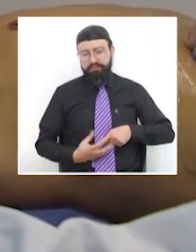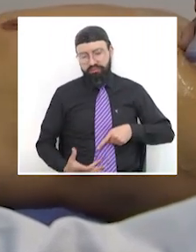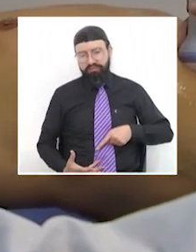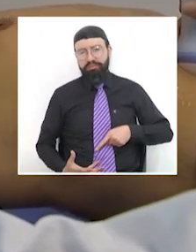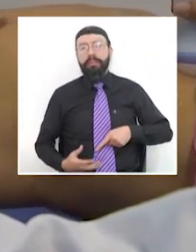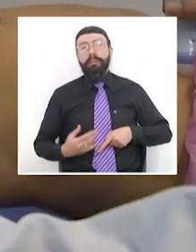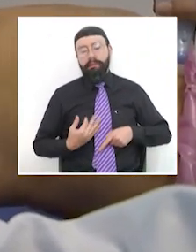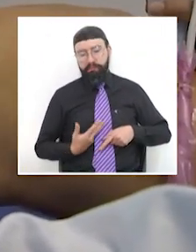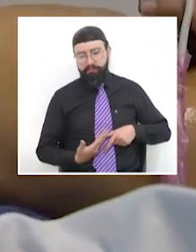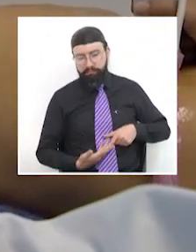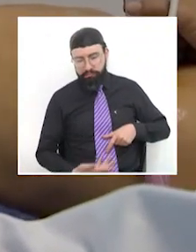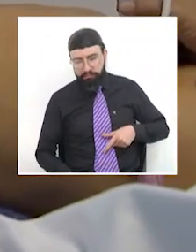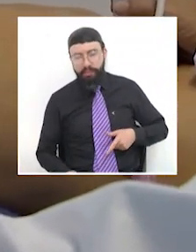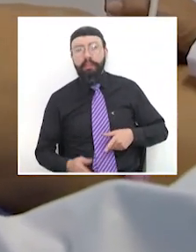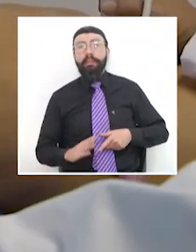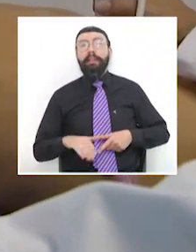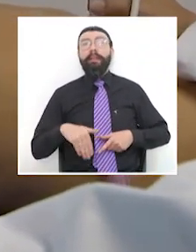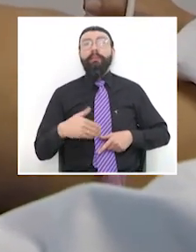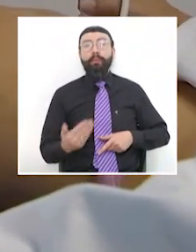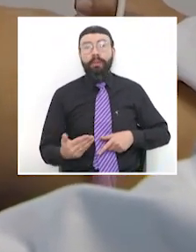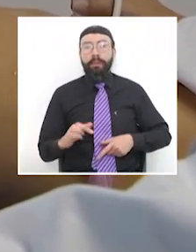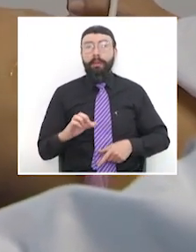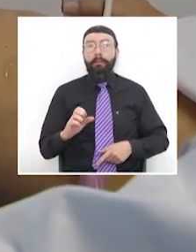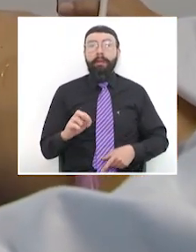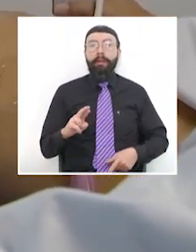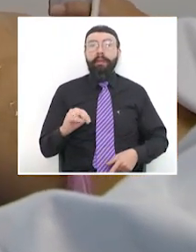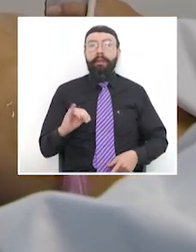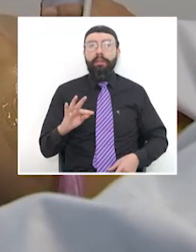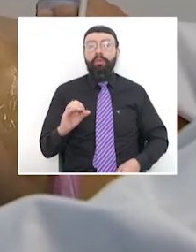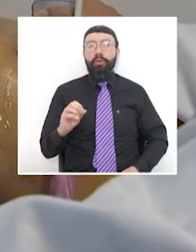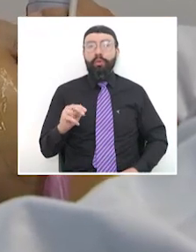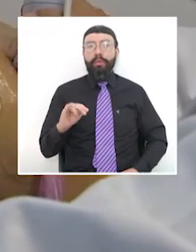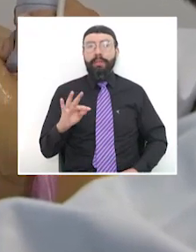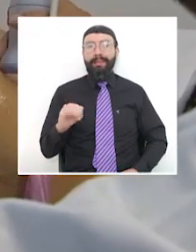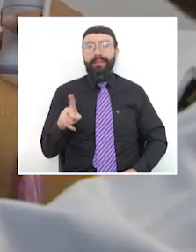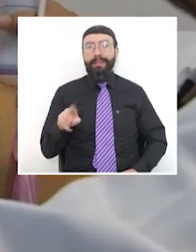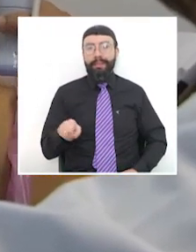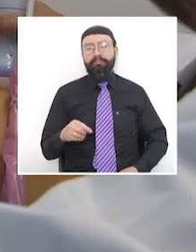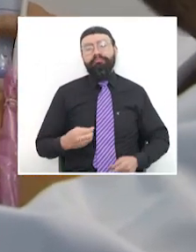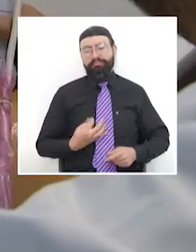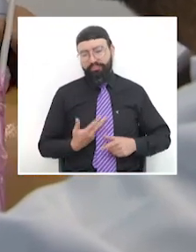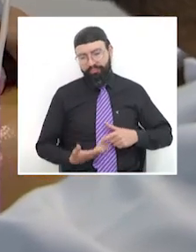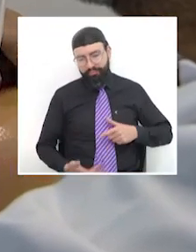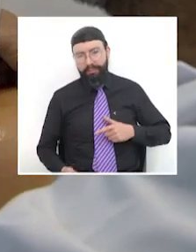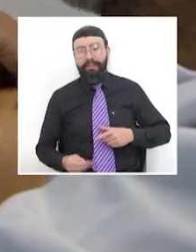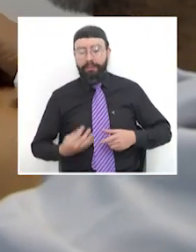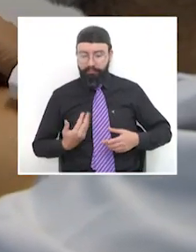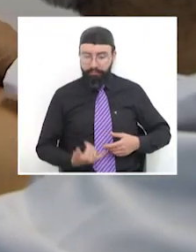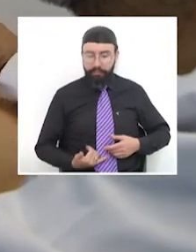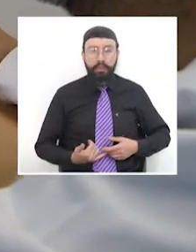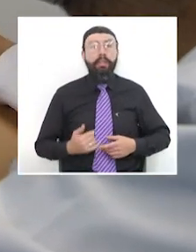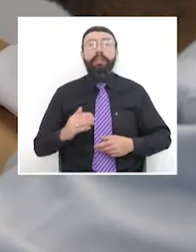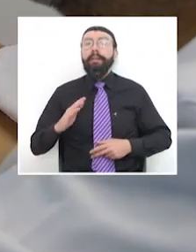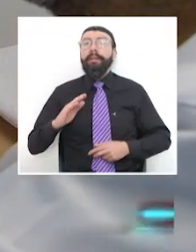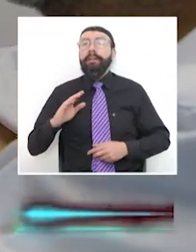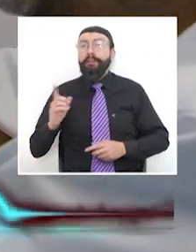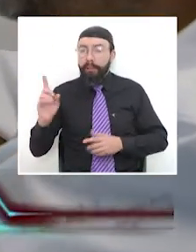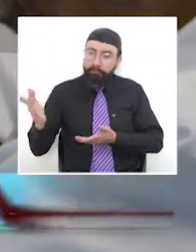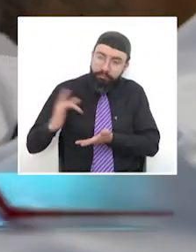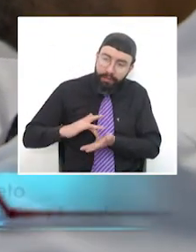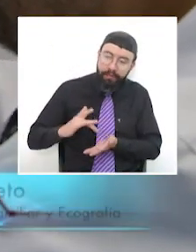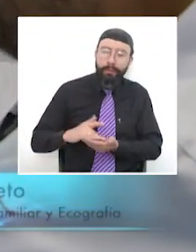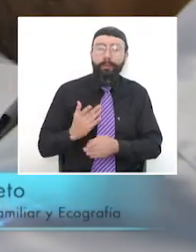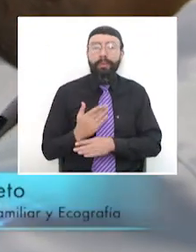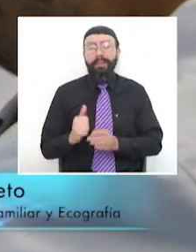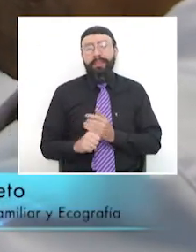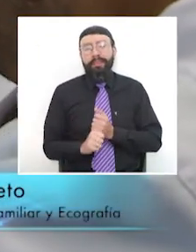que luego se le complicó con peritonitis y ha consultado por problemas de estreñimiento, problemas